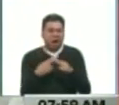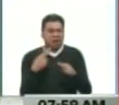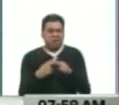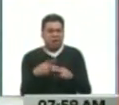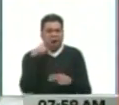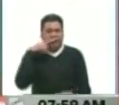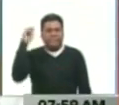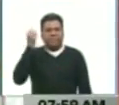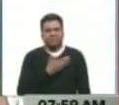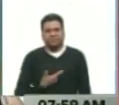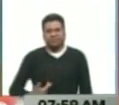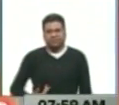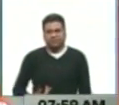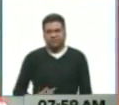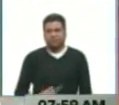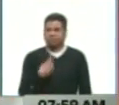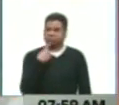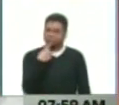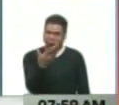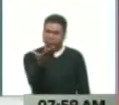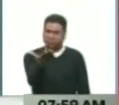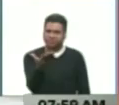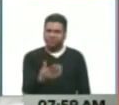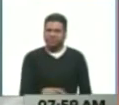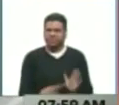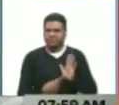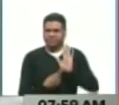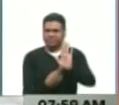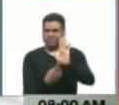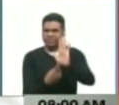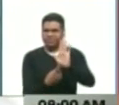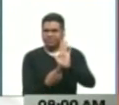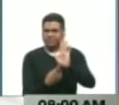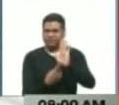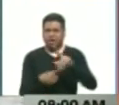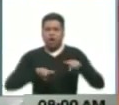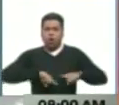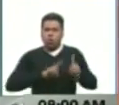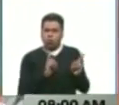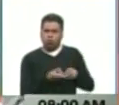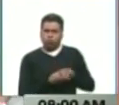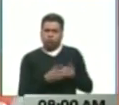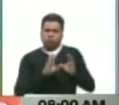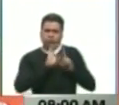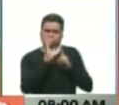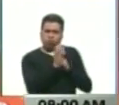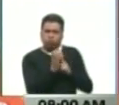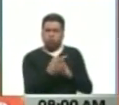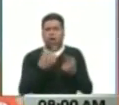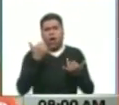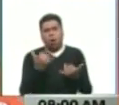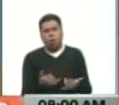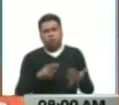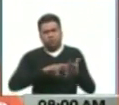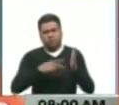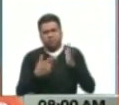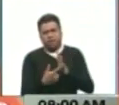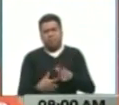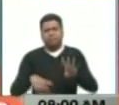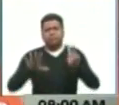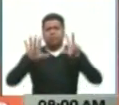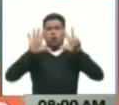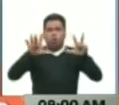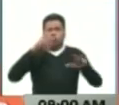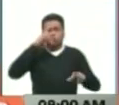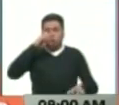Nicolás Maduro va a anunciar ese relanzamiento de Cultura Corazón Adentro, pero hoy queríamos significar 8 años